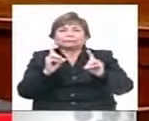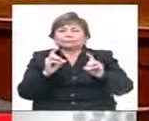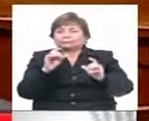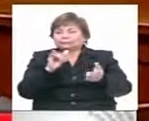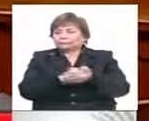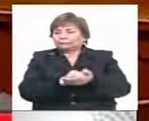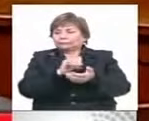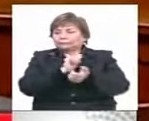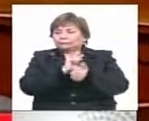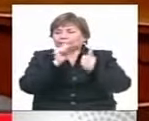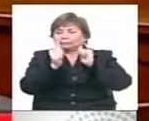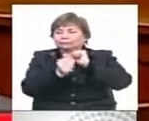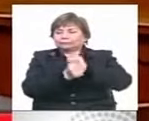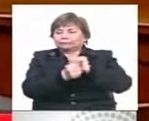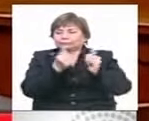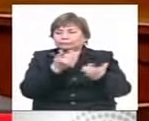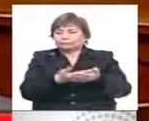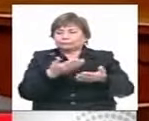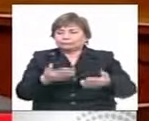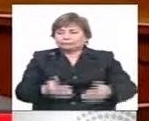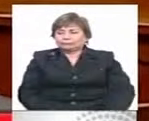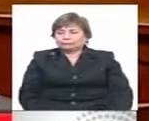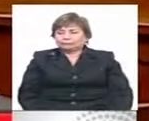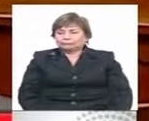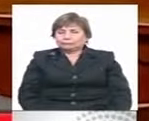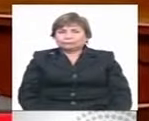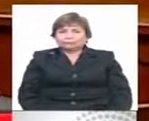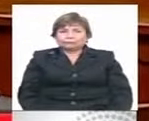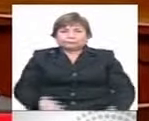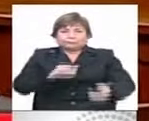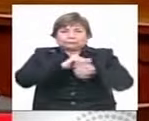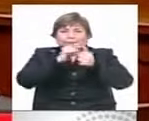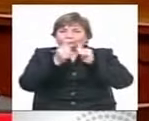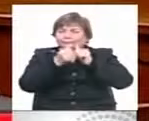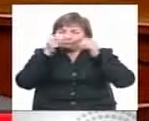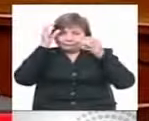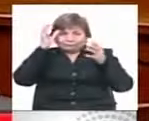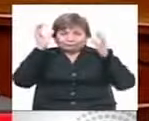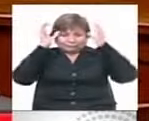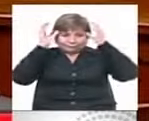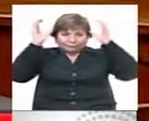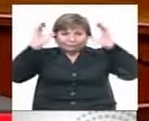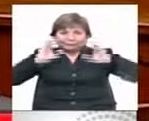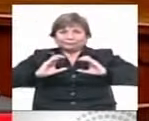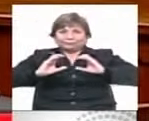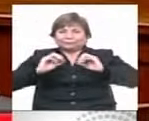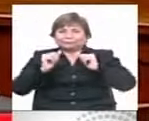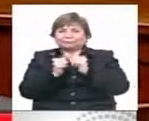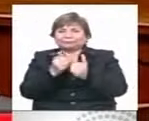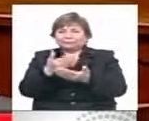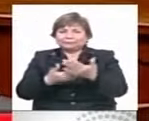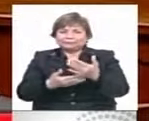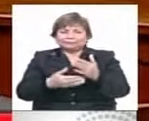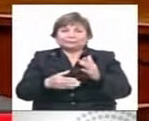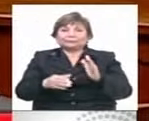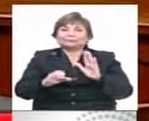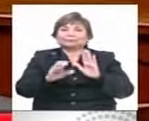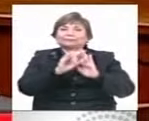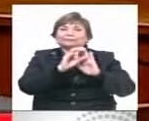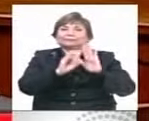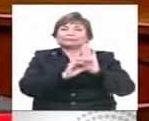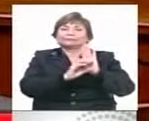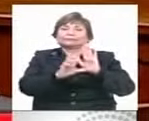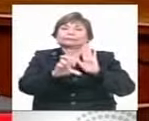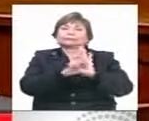los cambios que se demandan, un renovado pacto en el marco constitucional que